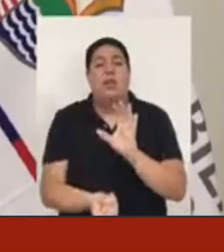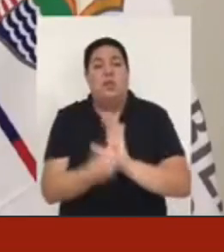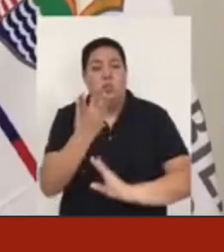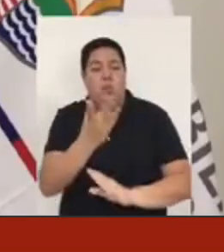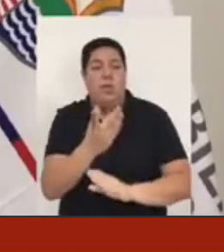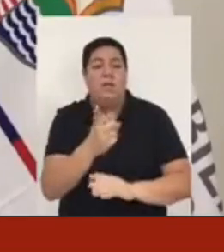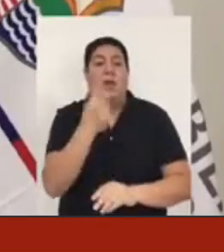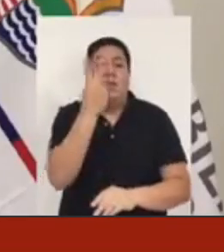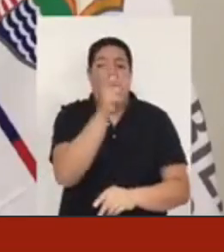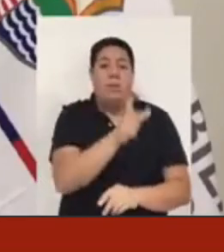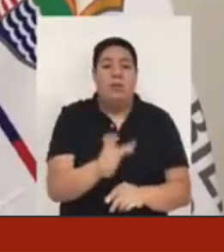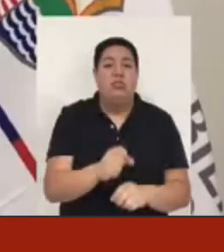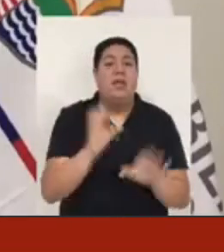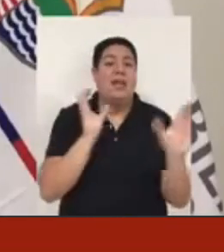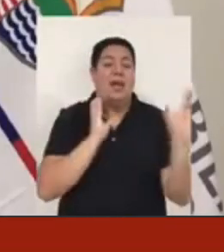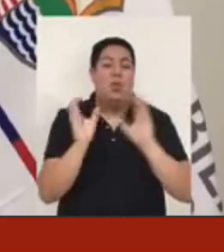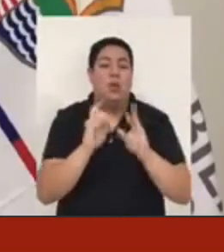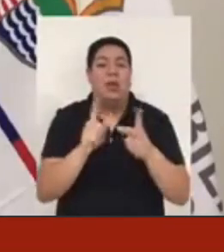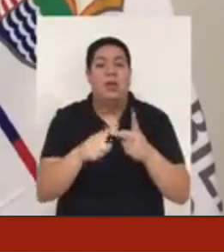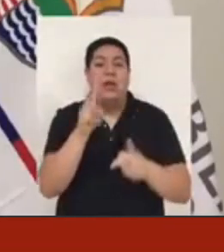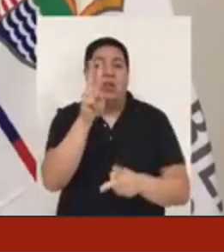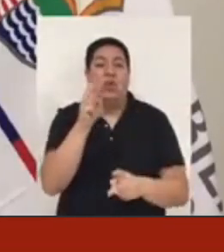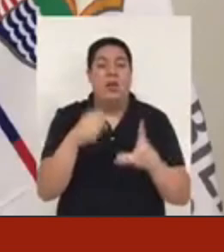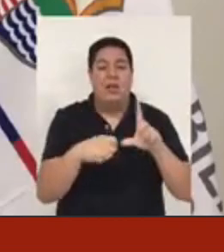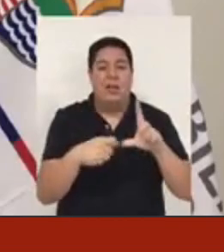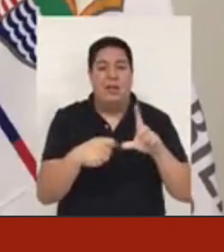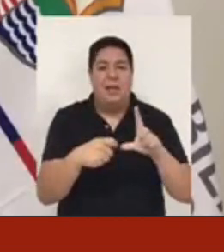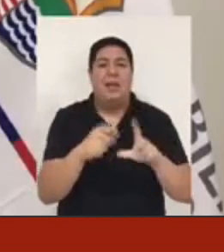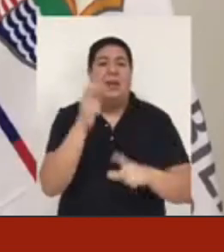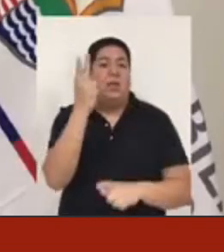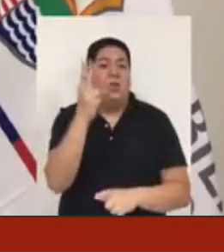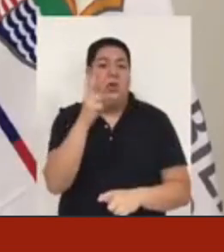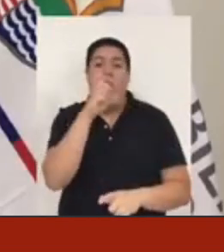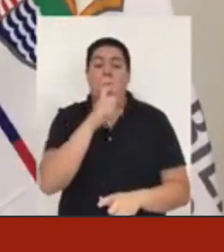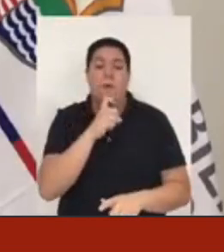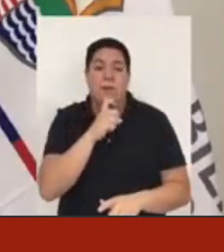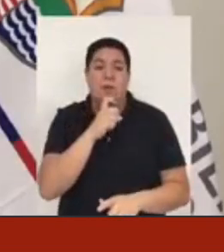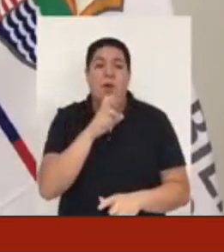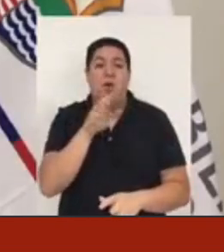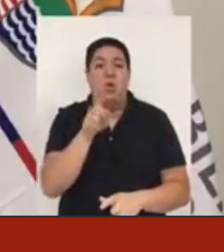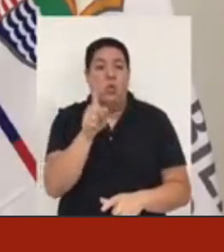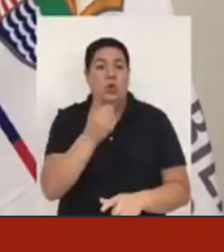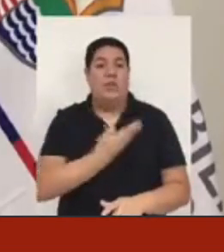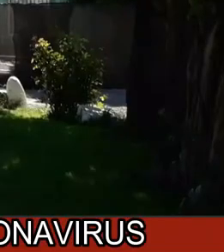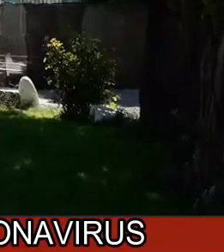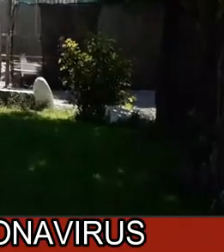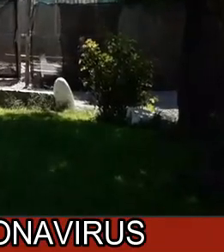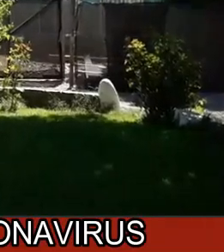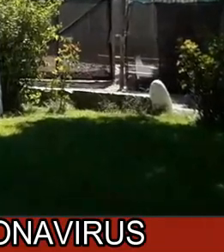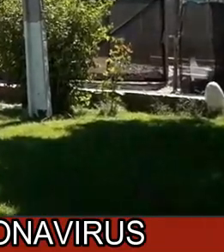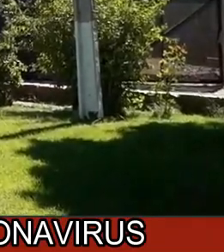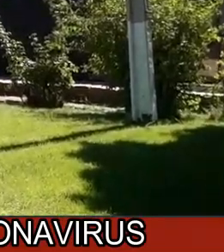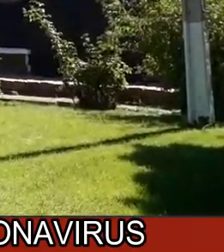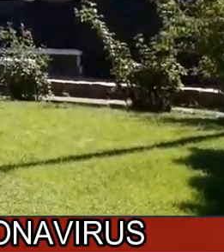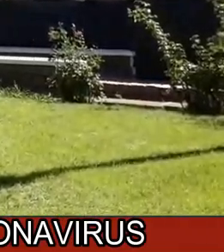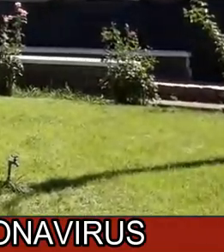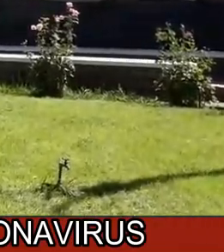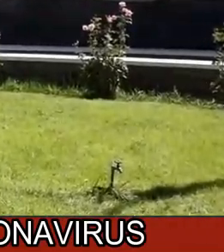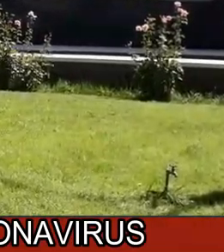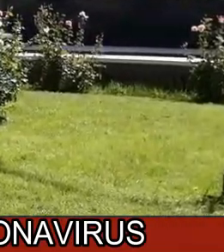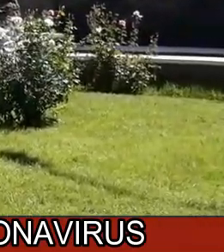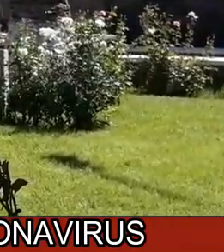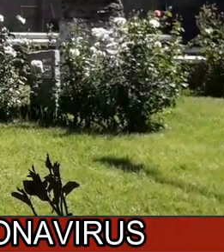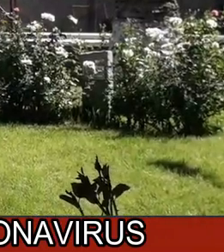2 de la comuna de Cauquenes, 2 de la comuna de Linares, 2 de la comuna de Curicó y 1 de San Rafael. Solo uno de los casos